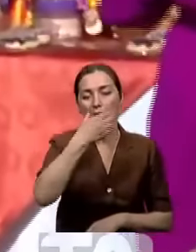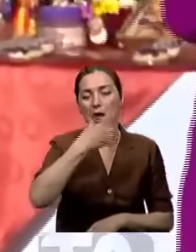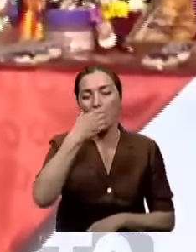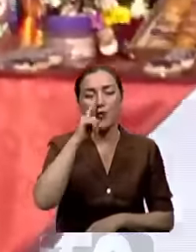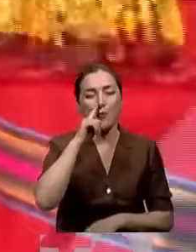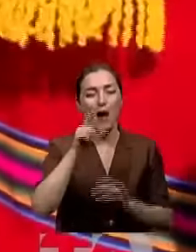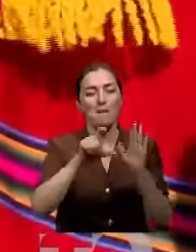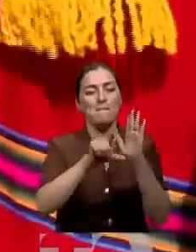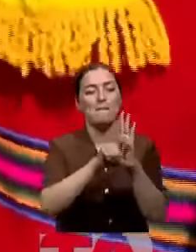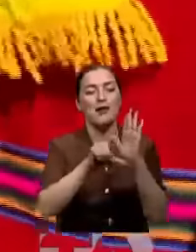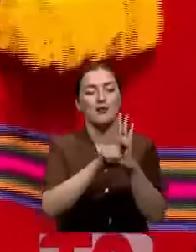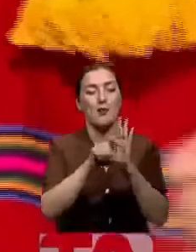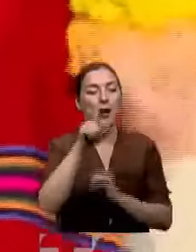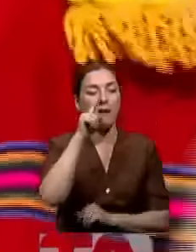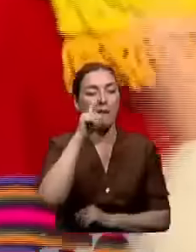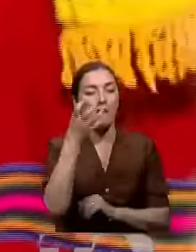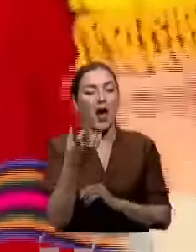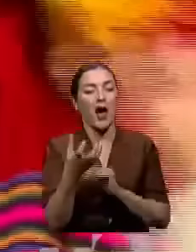barras?